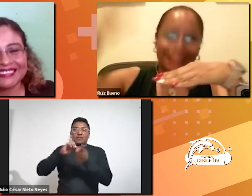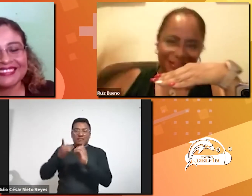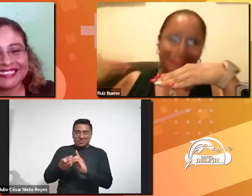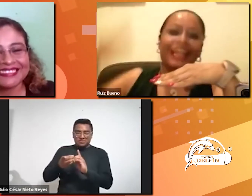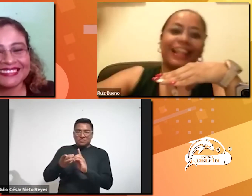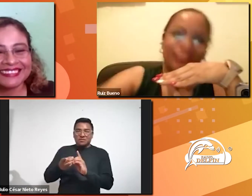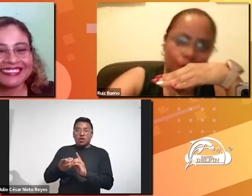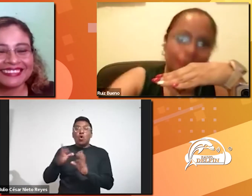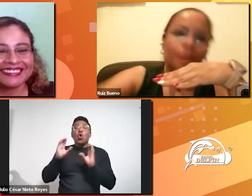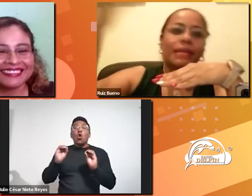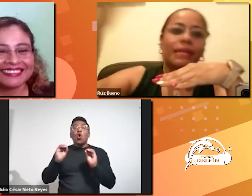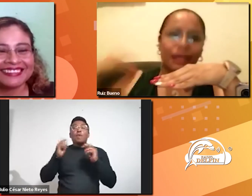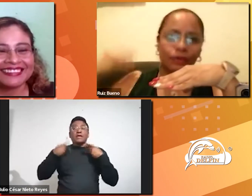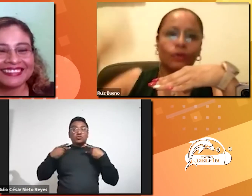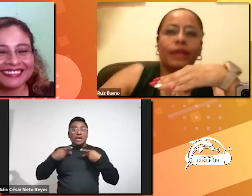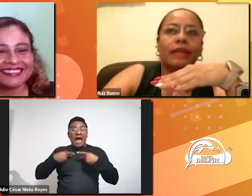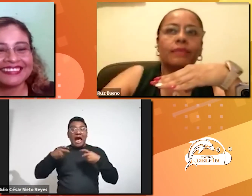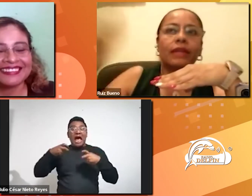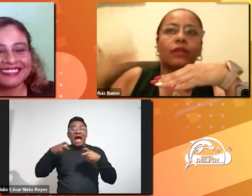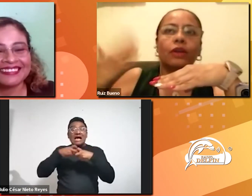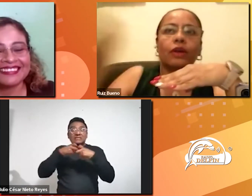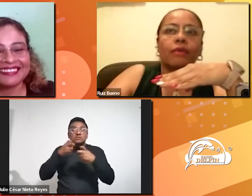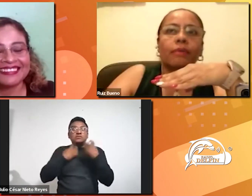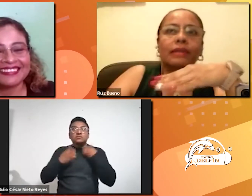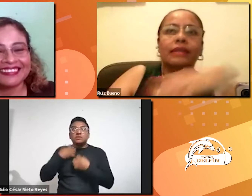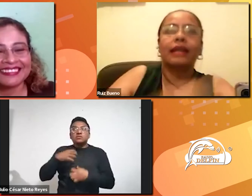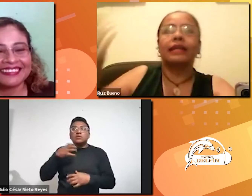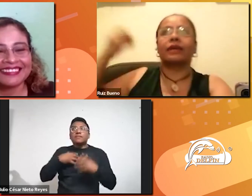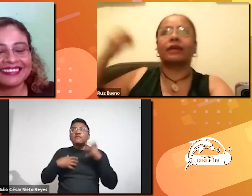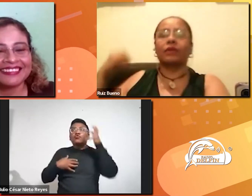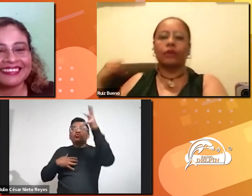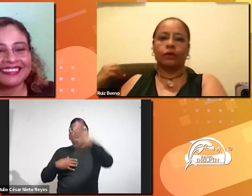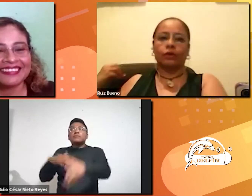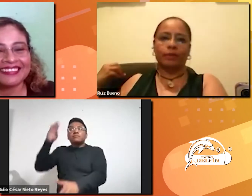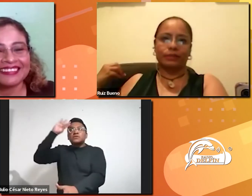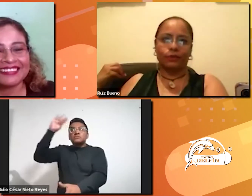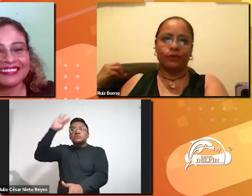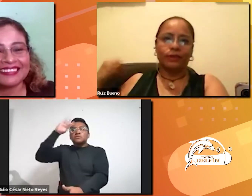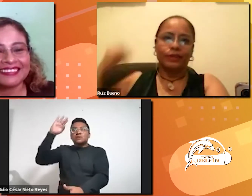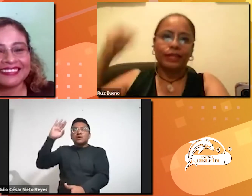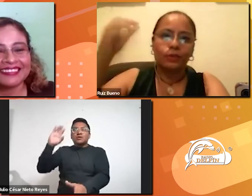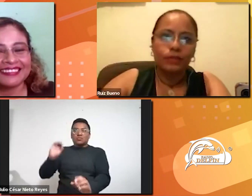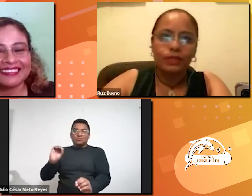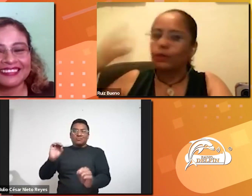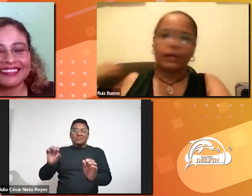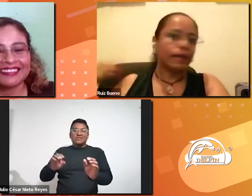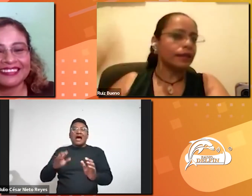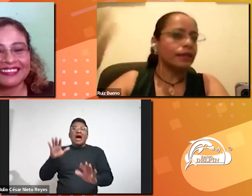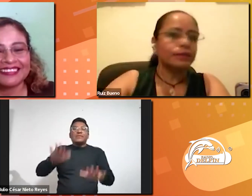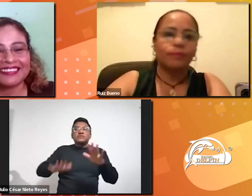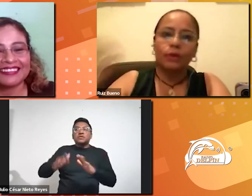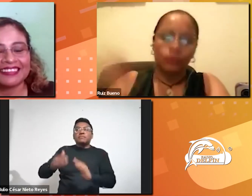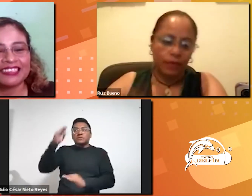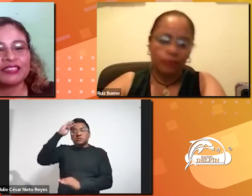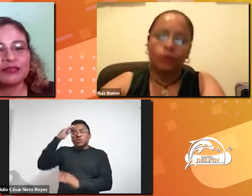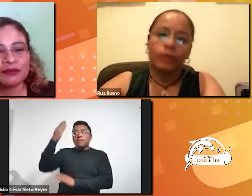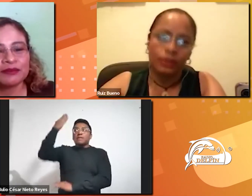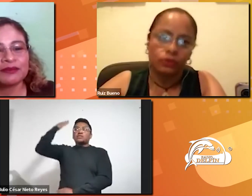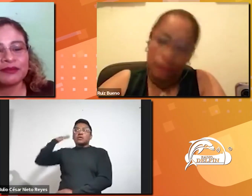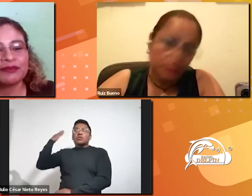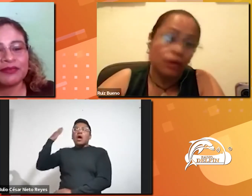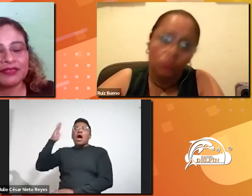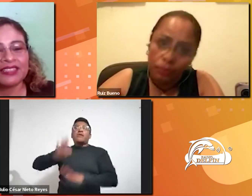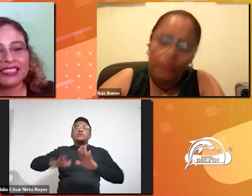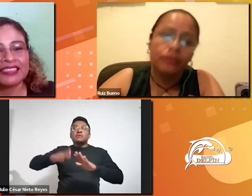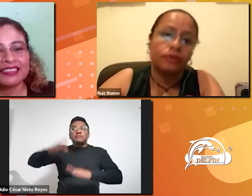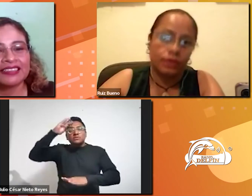¿no? Entonces, luego están brincando del miedo de lo que va a pasar y al recuerdo de lo que pasó. Y entonces, híjole, andan así pero bien movidos,